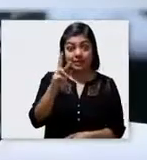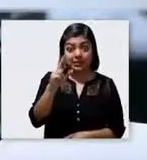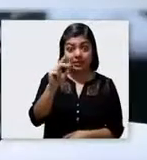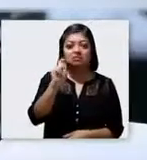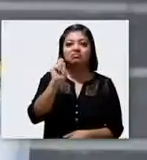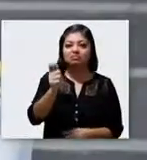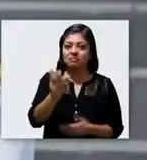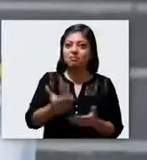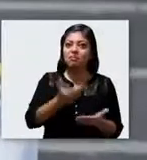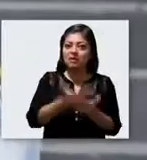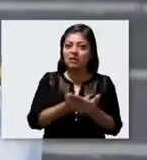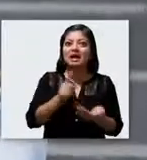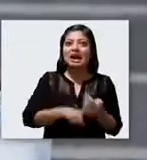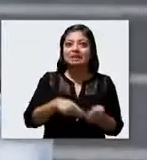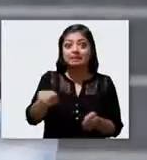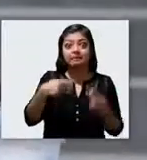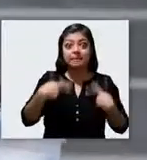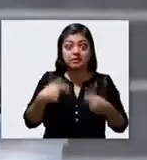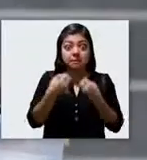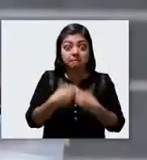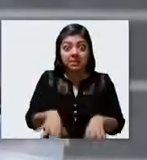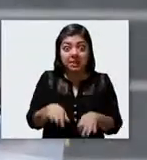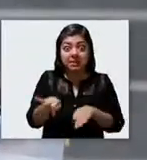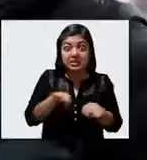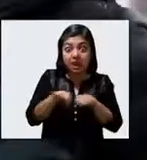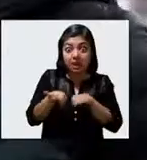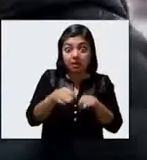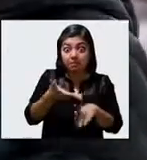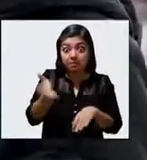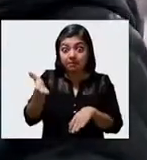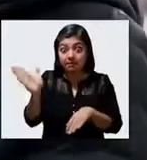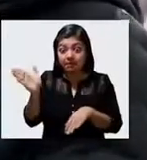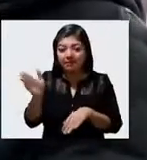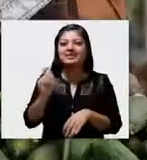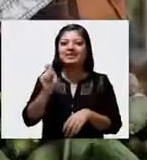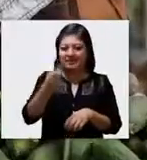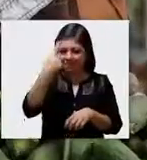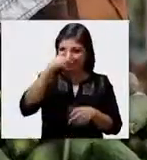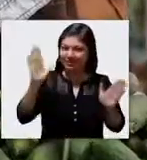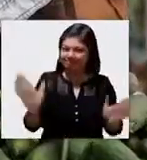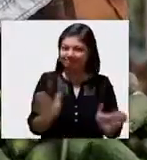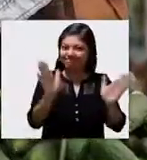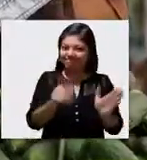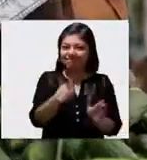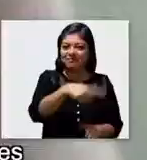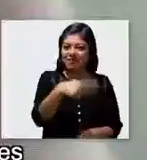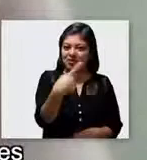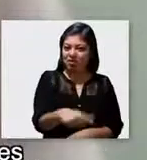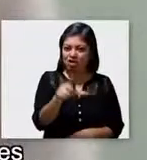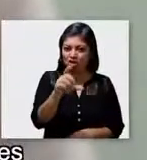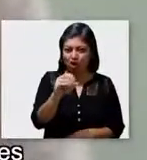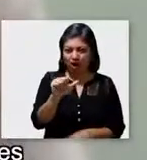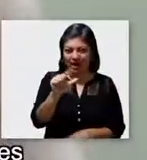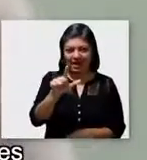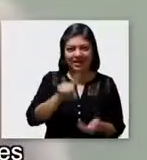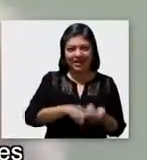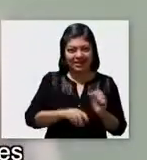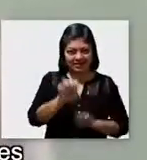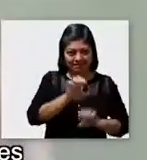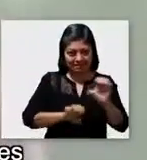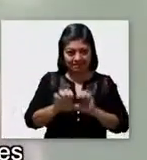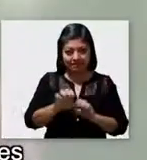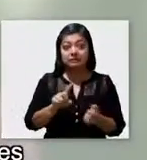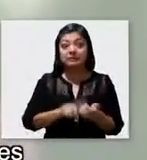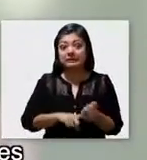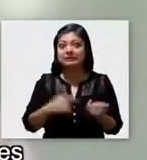que se les den apoyos a los que perdieron su empleo hasta que lo recuperen. Promoviendo que le compremos a las empresas locales. Trabajamos para reformar el